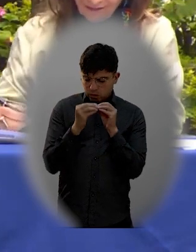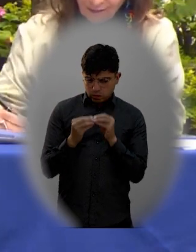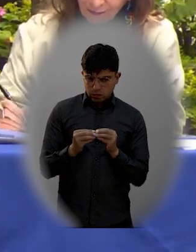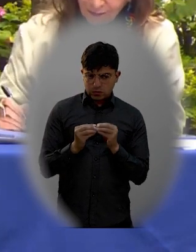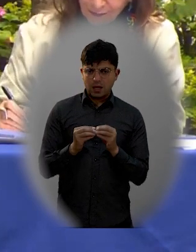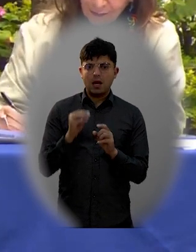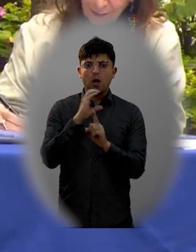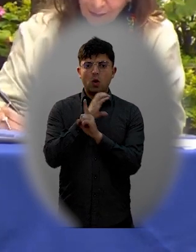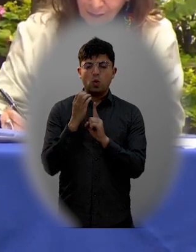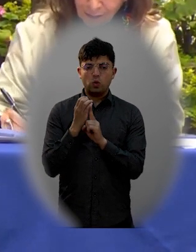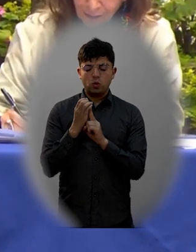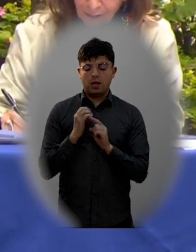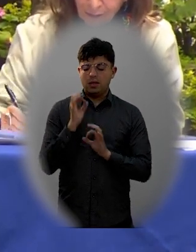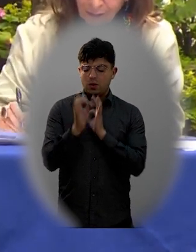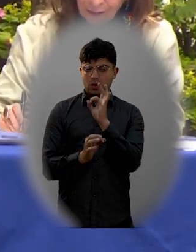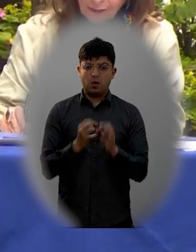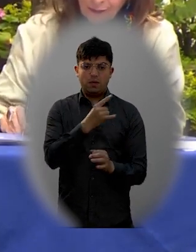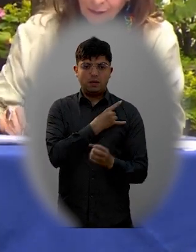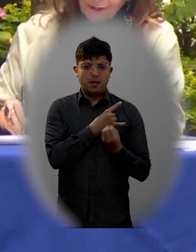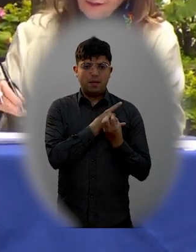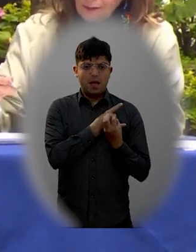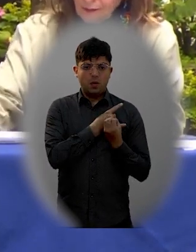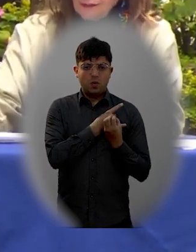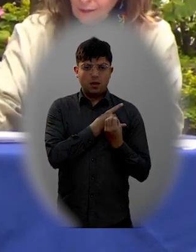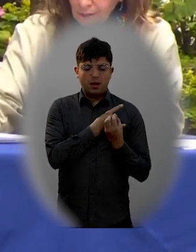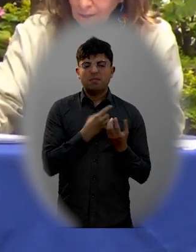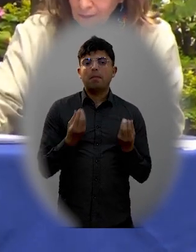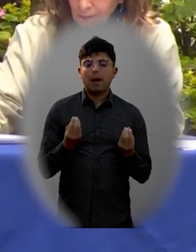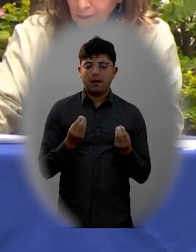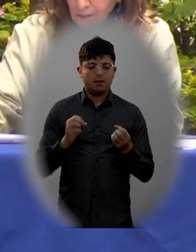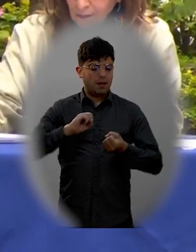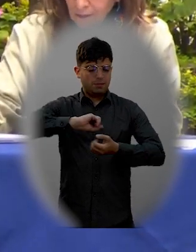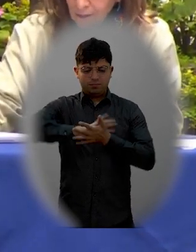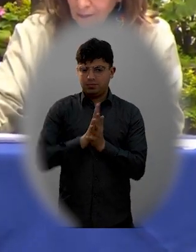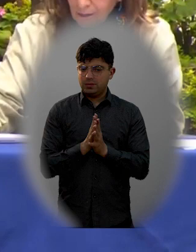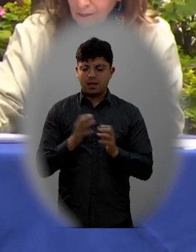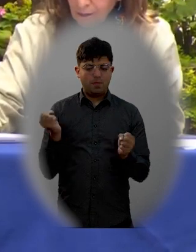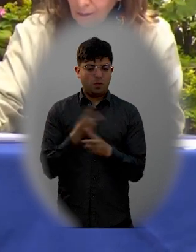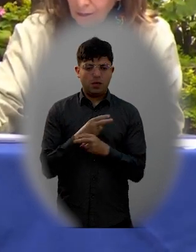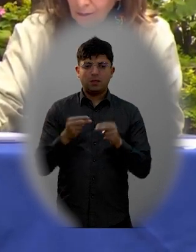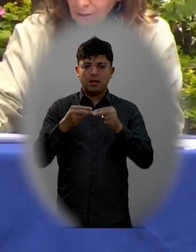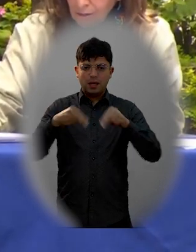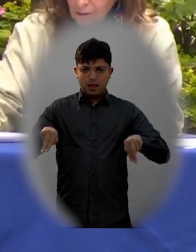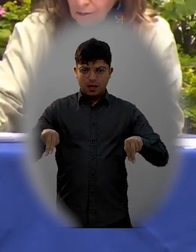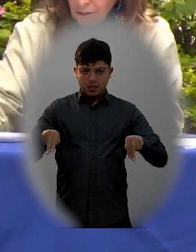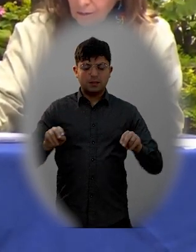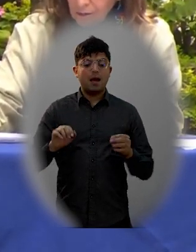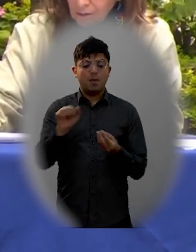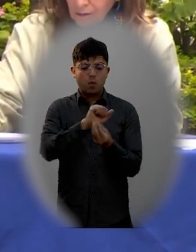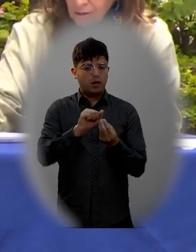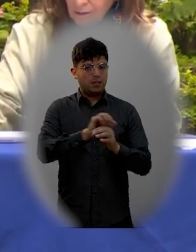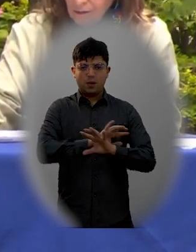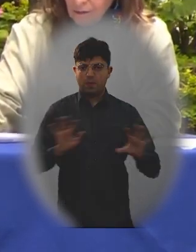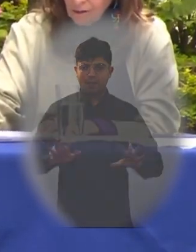una cultura del cuidado en la universidad pedagógica para la eliminación de violencias de género y contra las